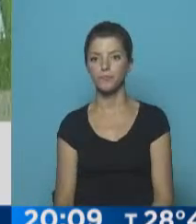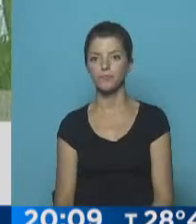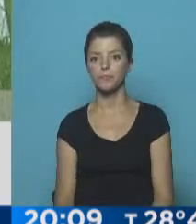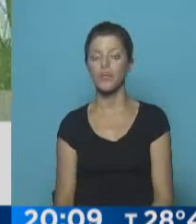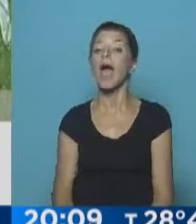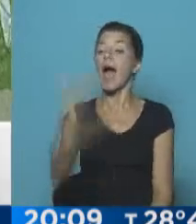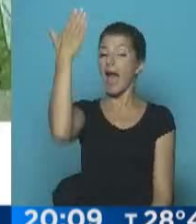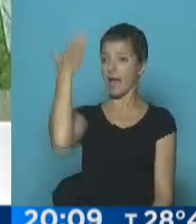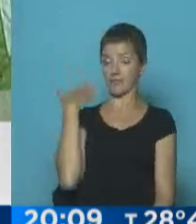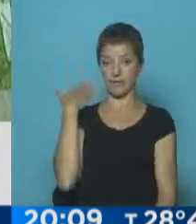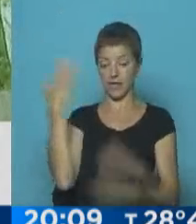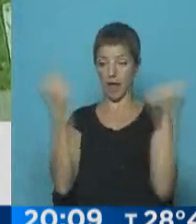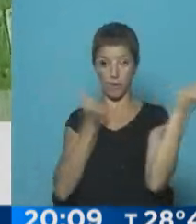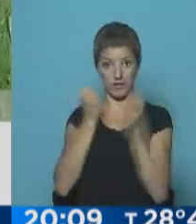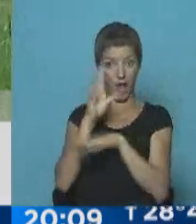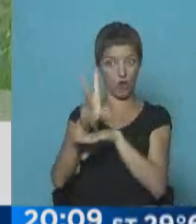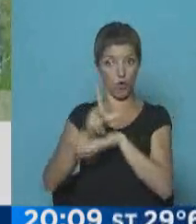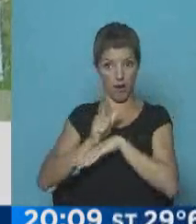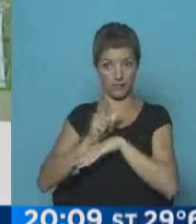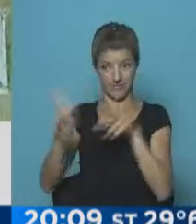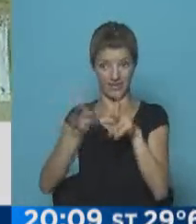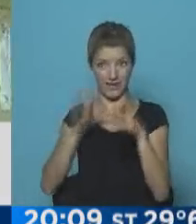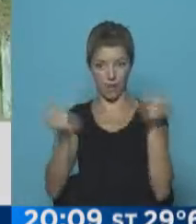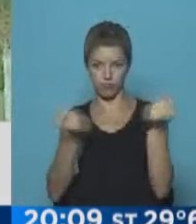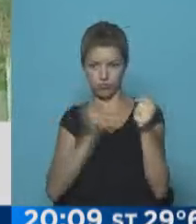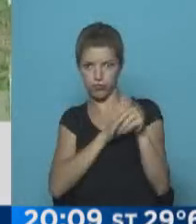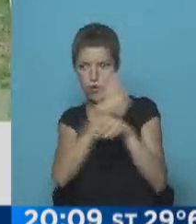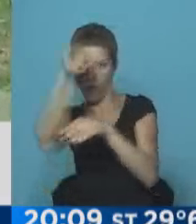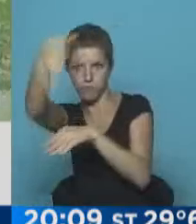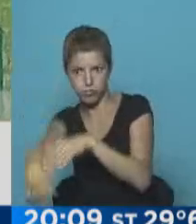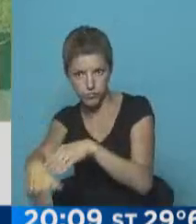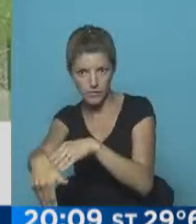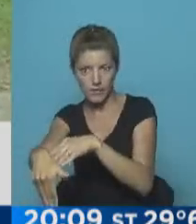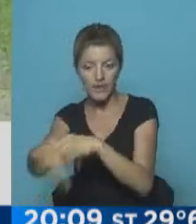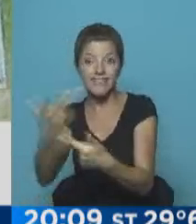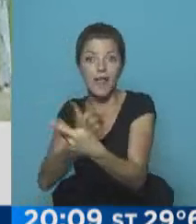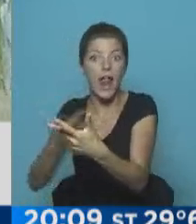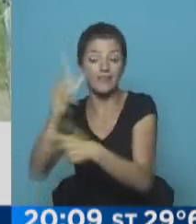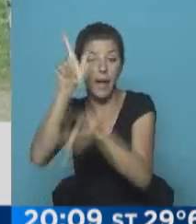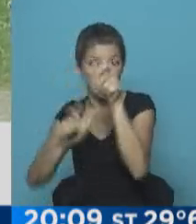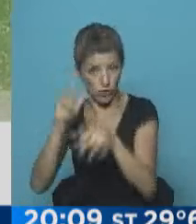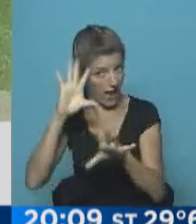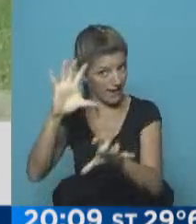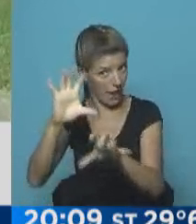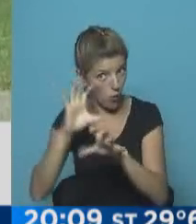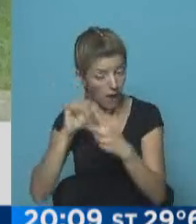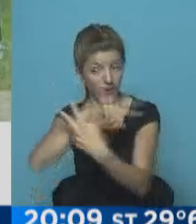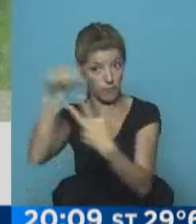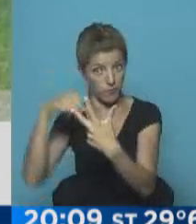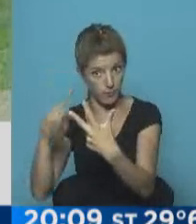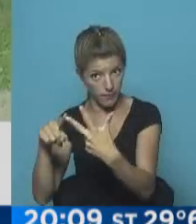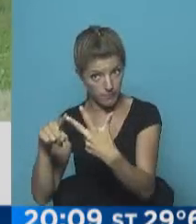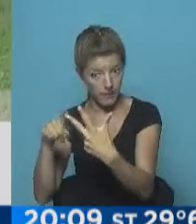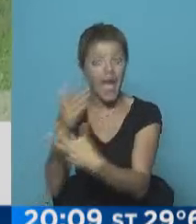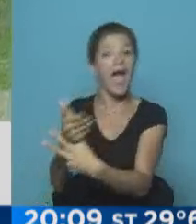pick-up que habían robado queda encallada en los arrozales y los tres hombres, recordemos que son